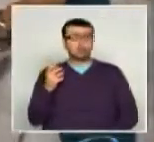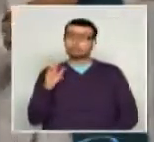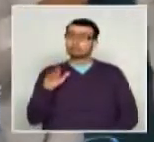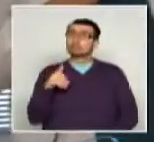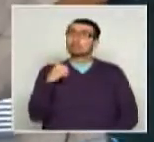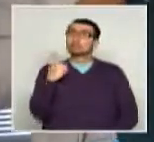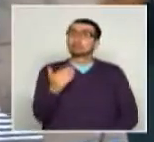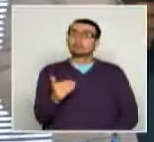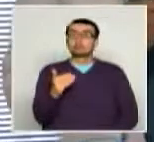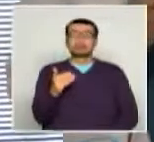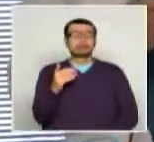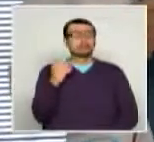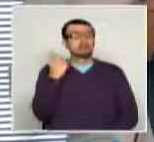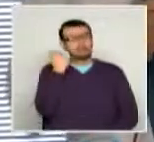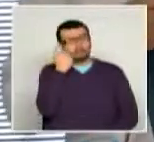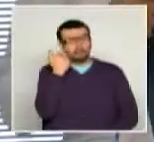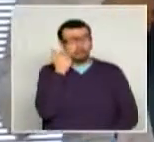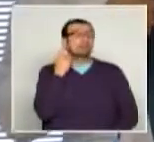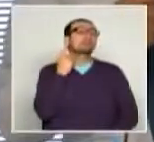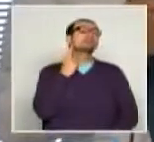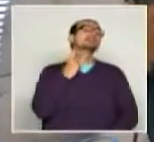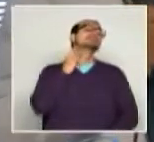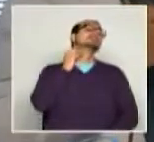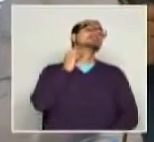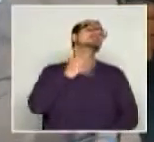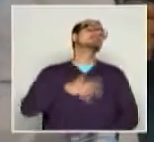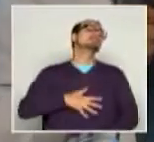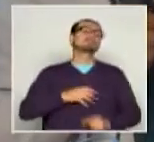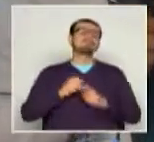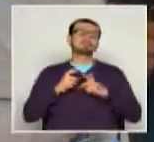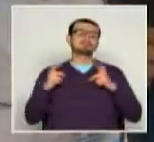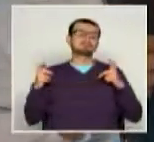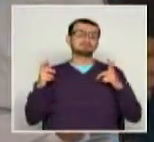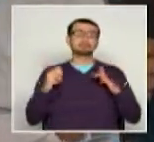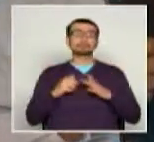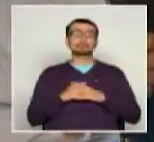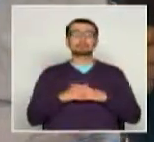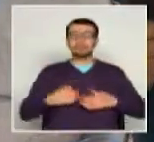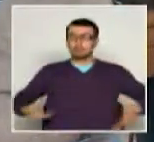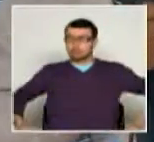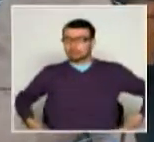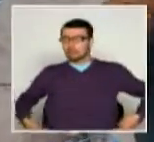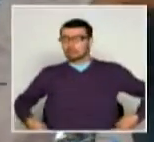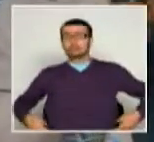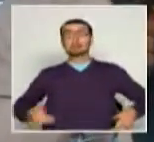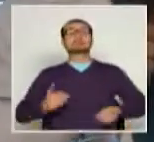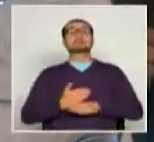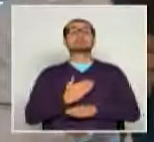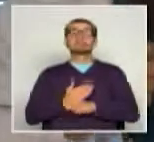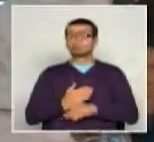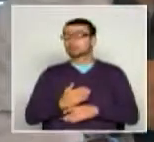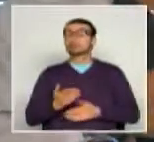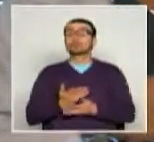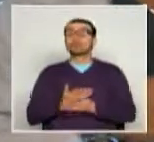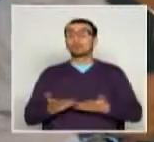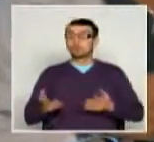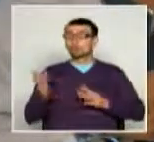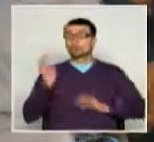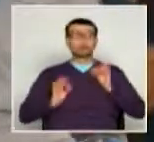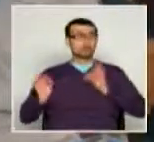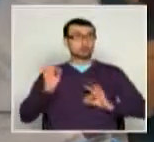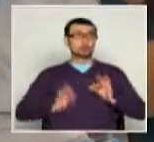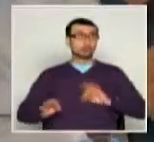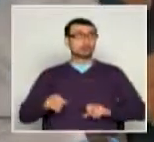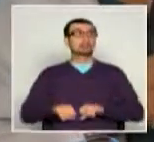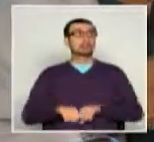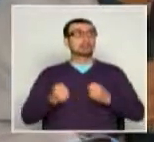luego trastornos tiroideos, trastornos renales y otro tipo de trastornos hormonales.